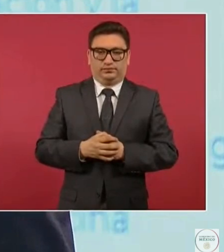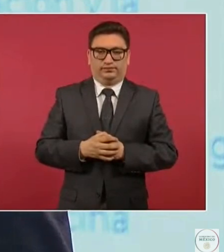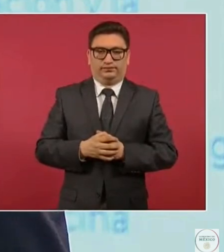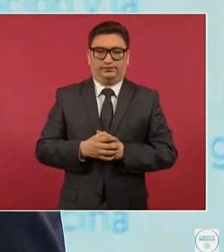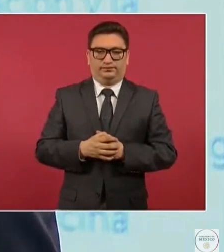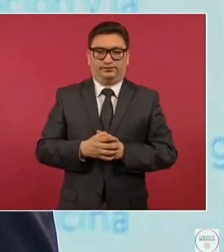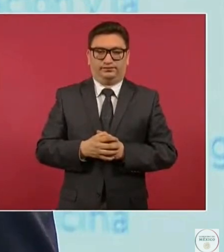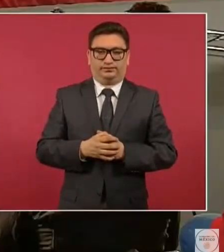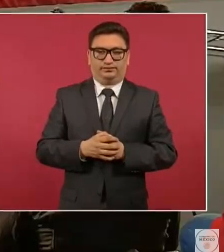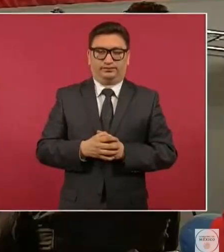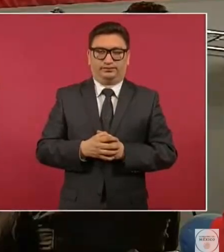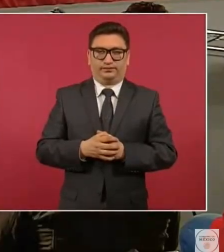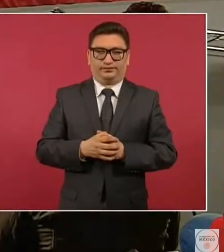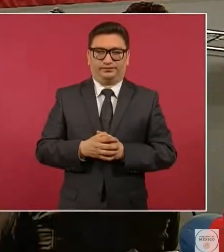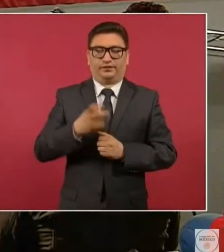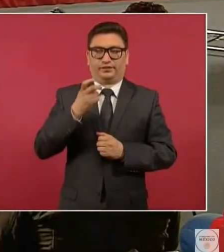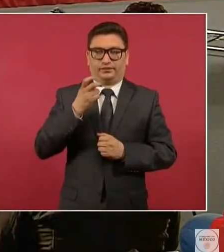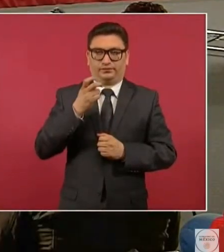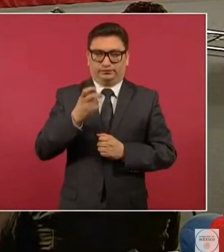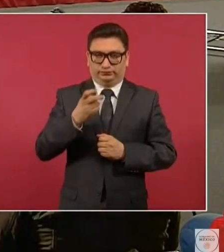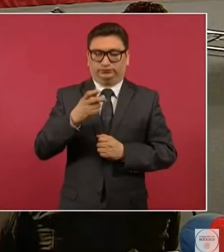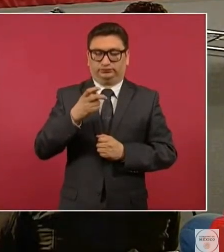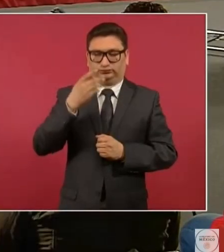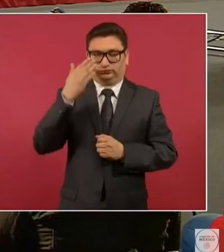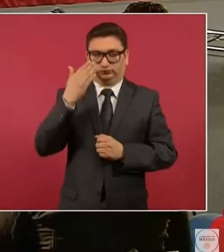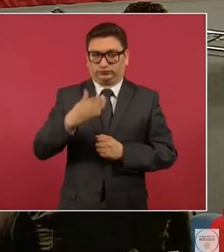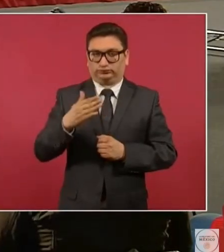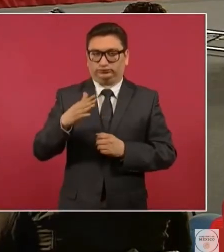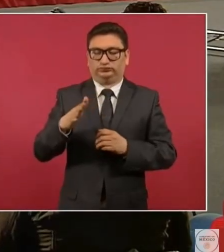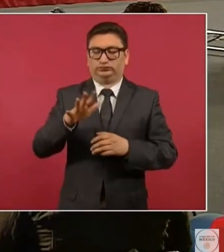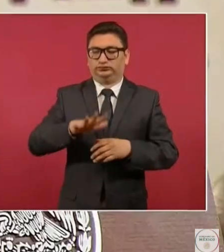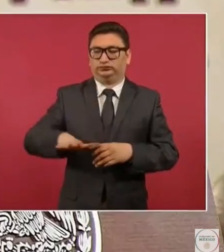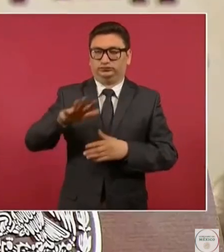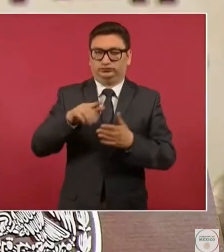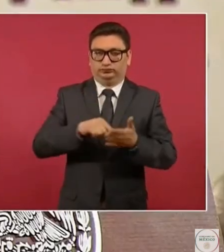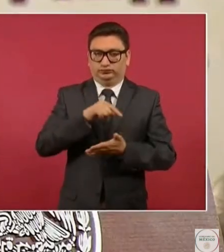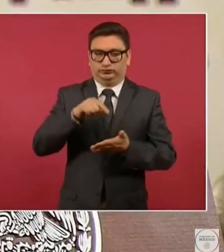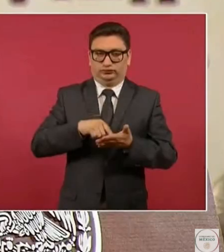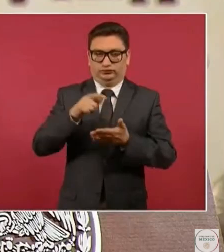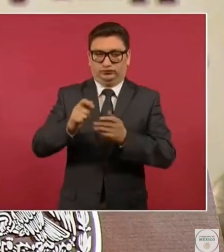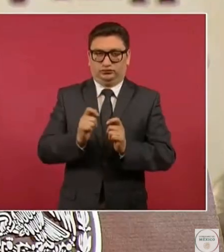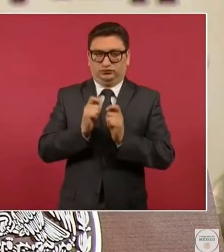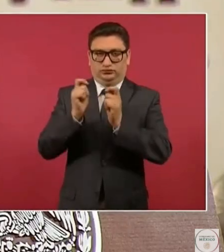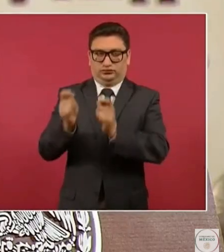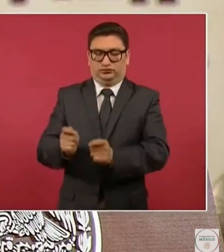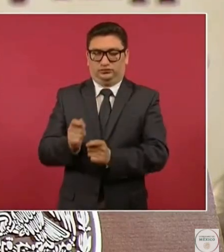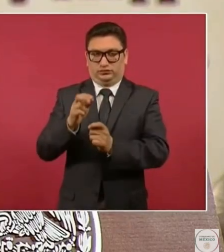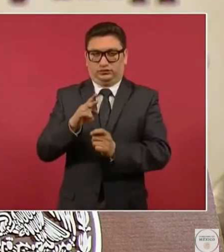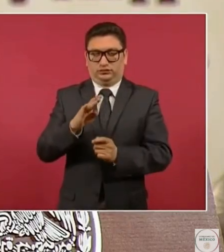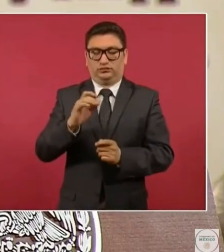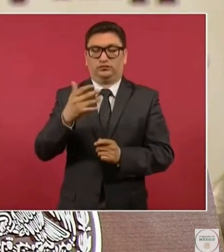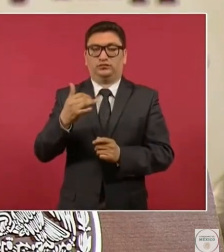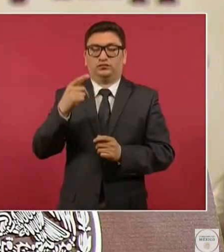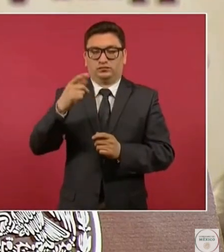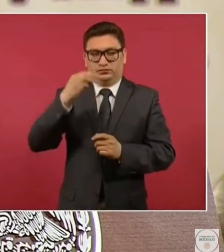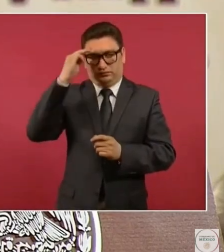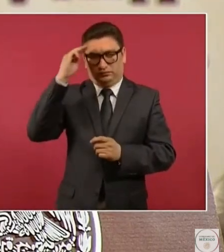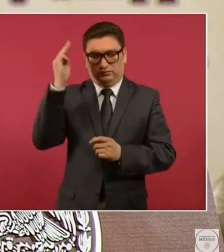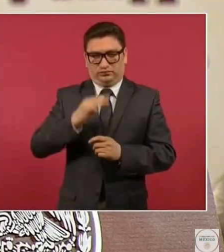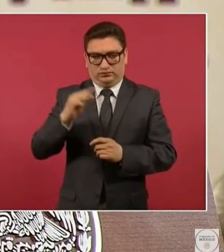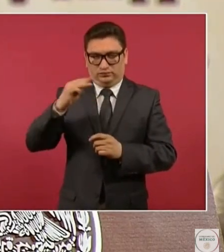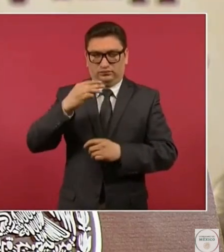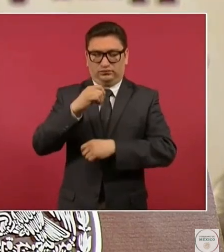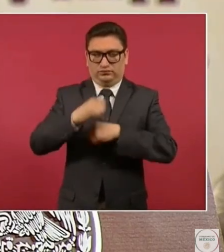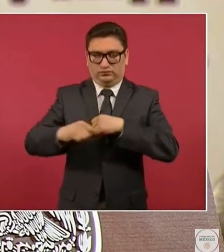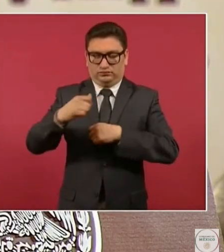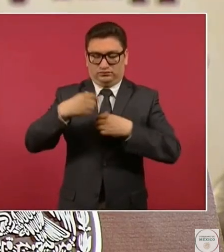ominoso antecedente de que en su momento a nivel local se les otorgó el REBOE a 2 maestrías en cirugía estética